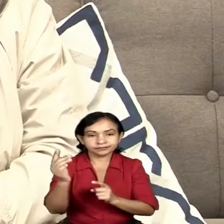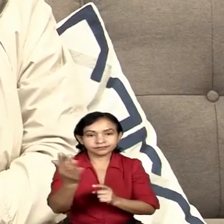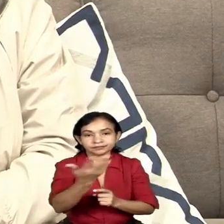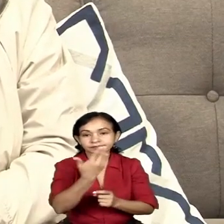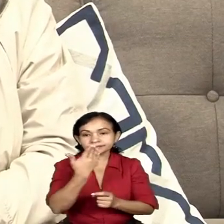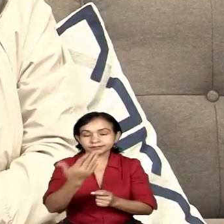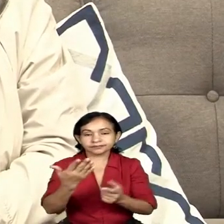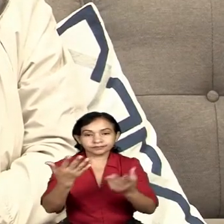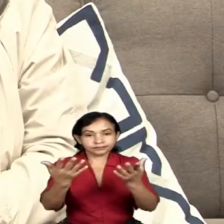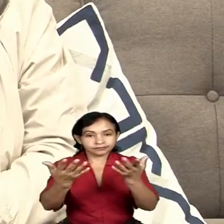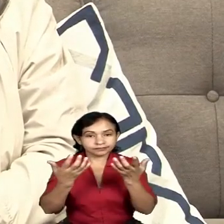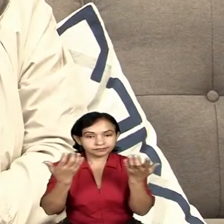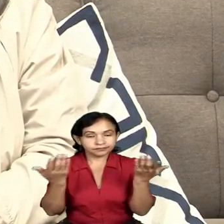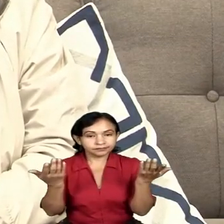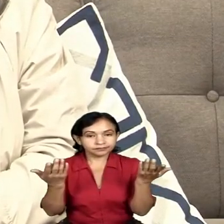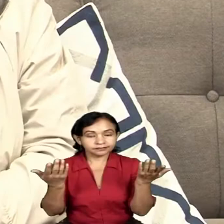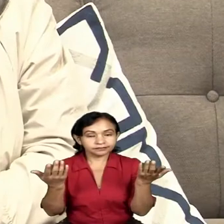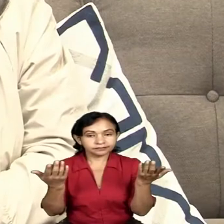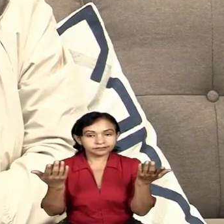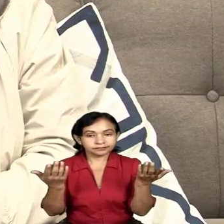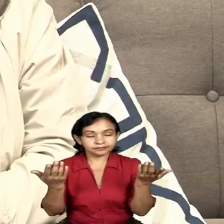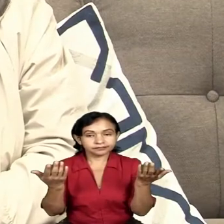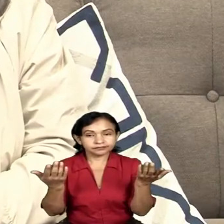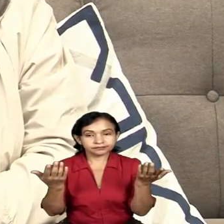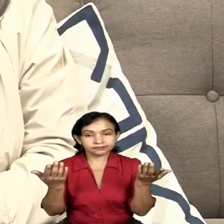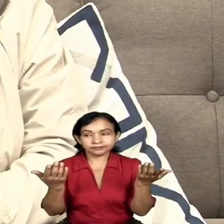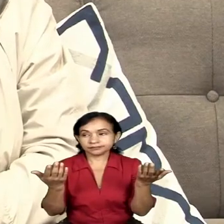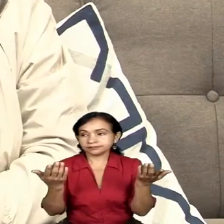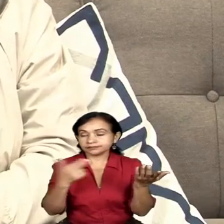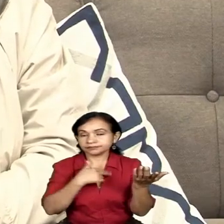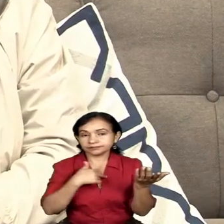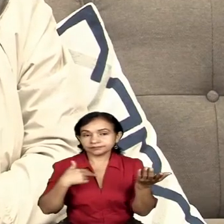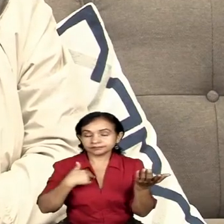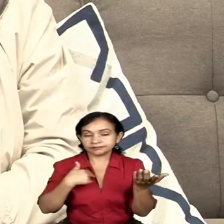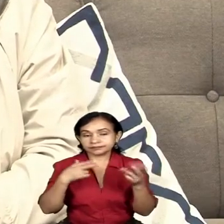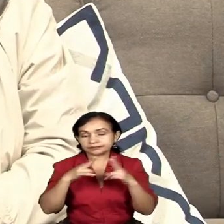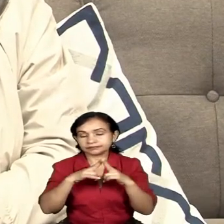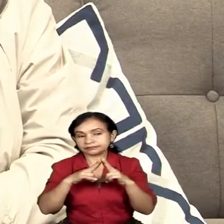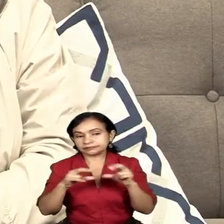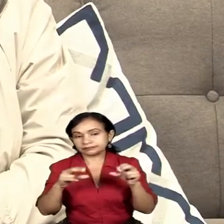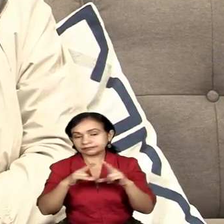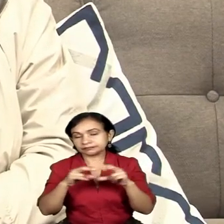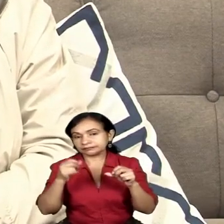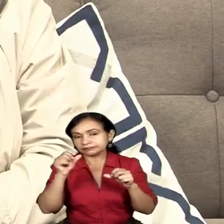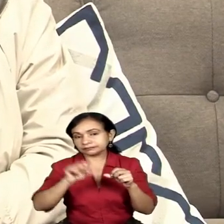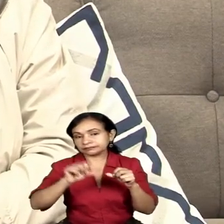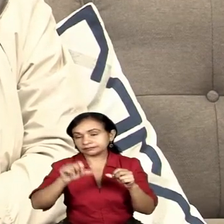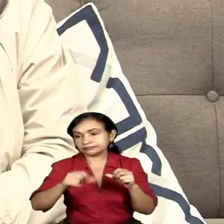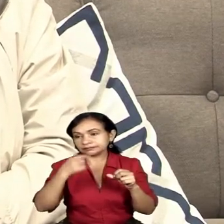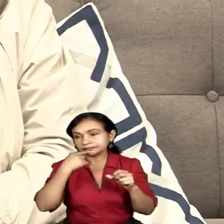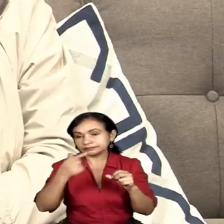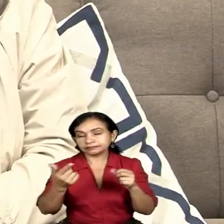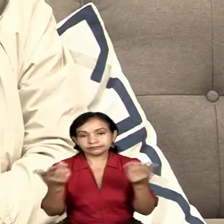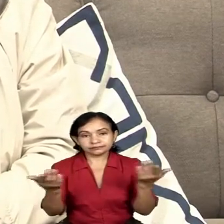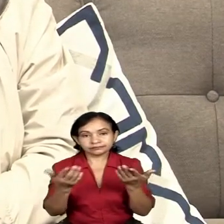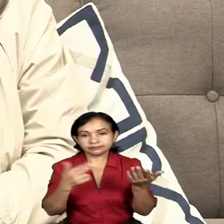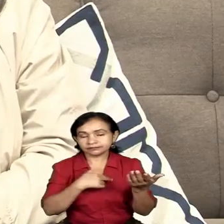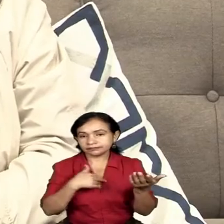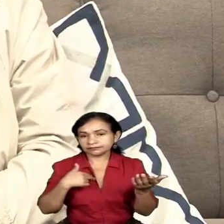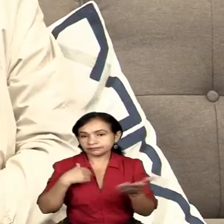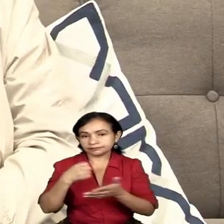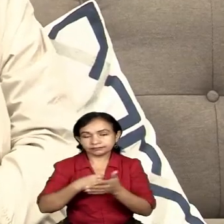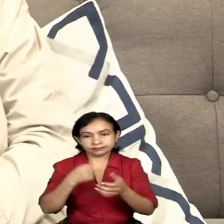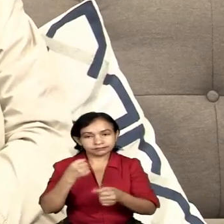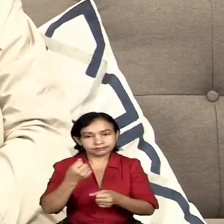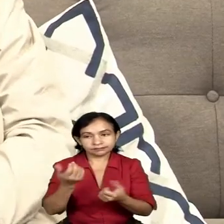Para tratar de arruinar Nicaragua. Y precisamente no han escatimado ningún esfuerzo en función